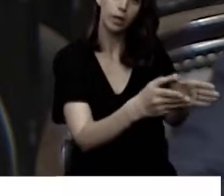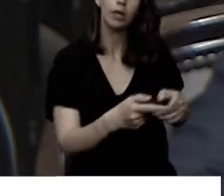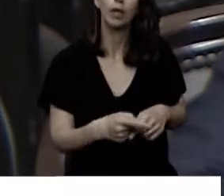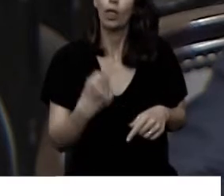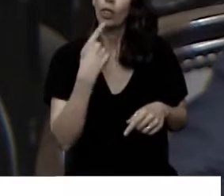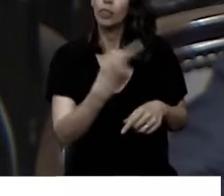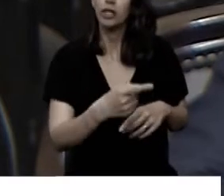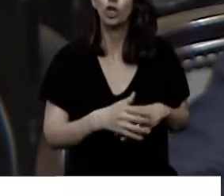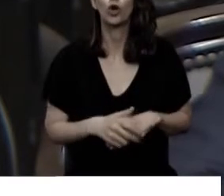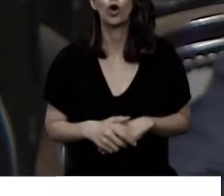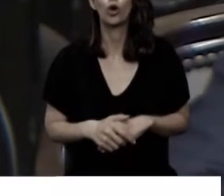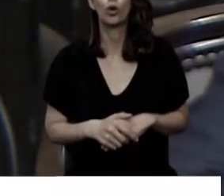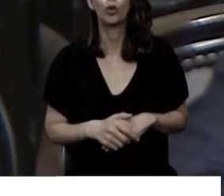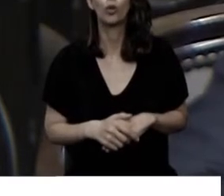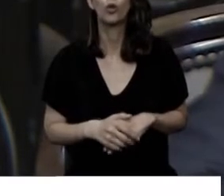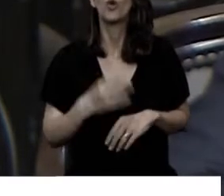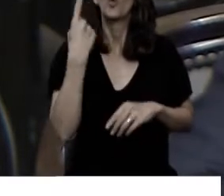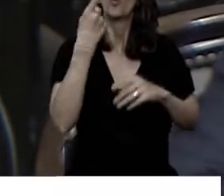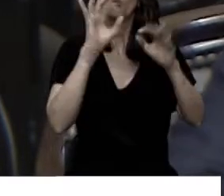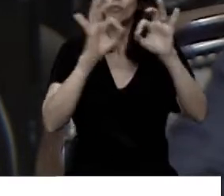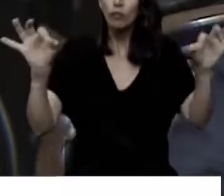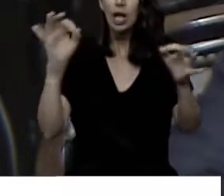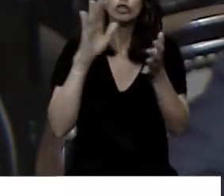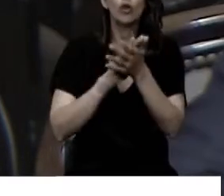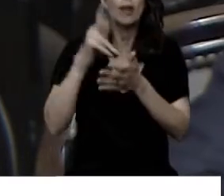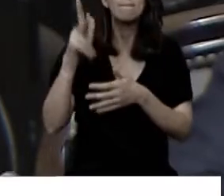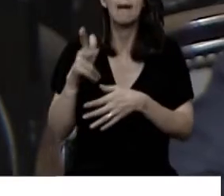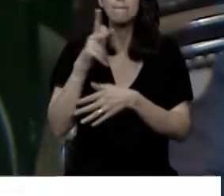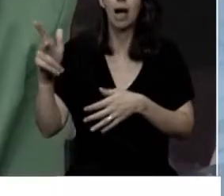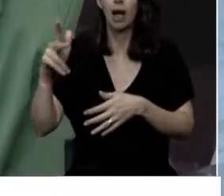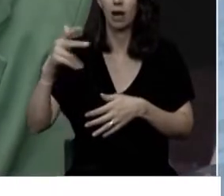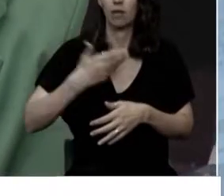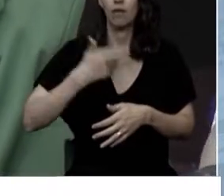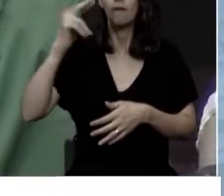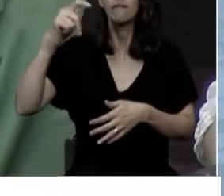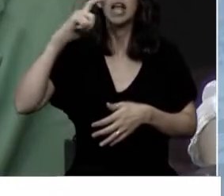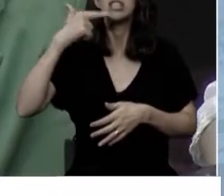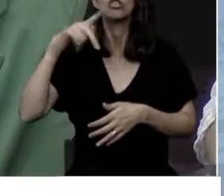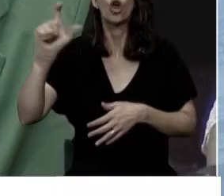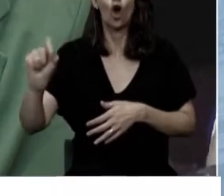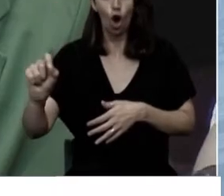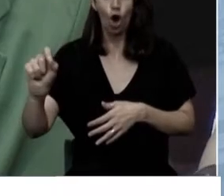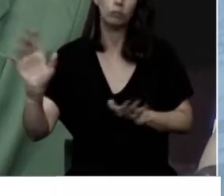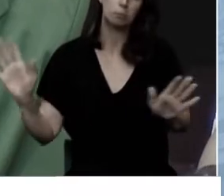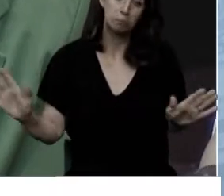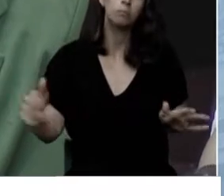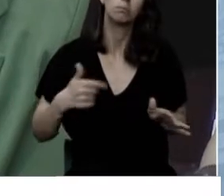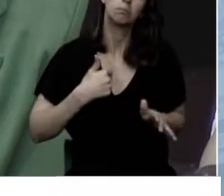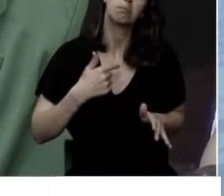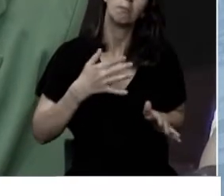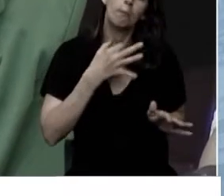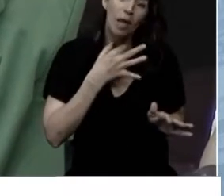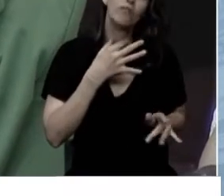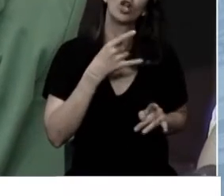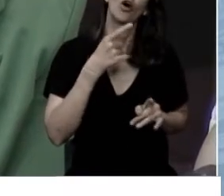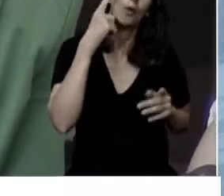colación una cita del Papa Francisco. Por supuesto, prefiero reflexionar acerca de lo que dijo con el